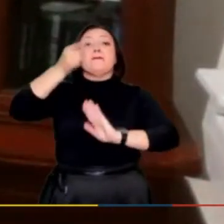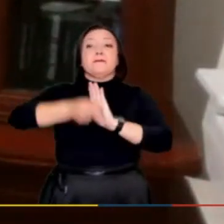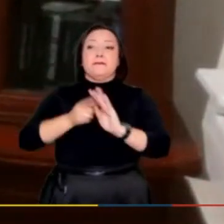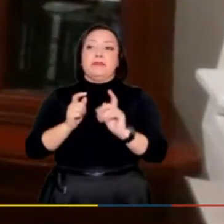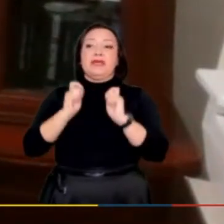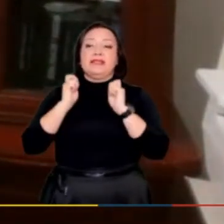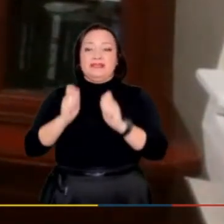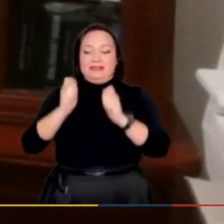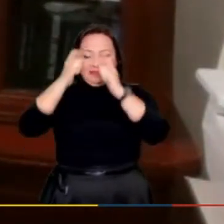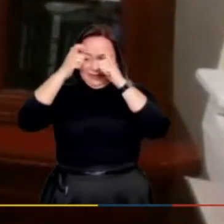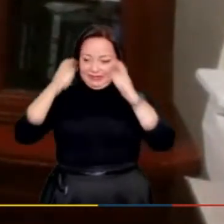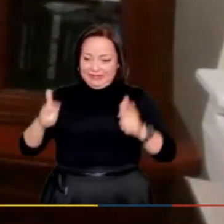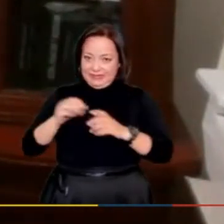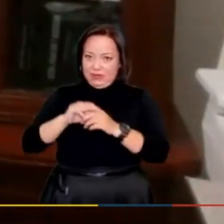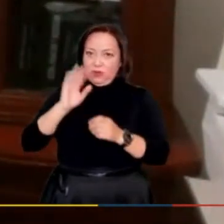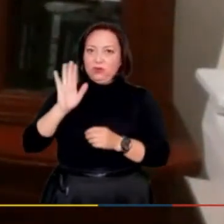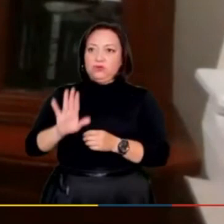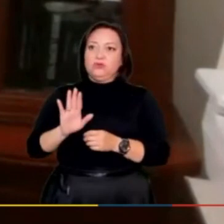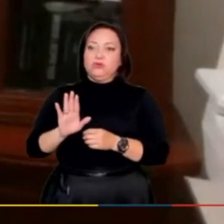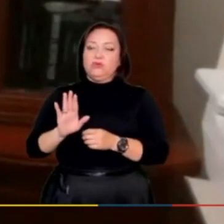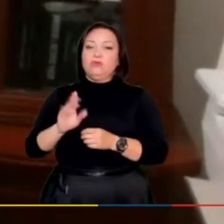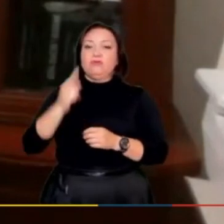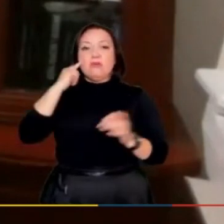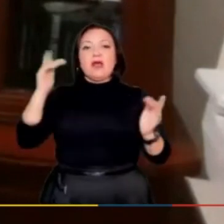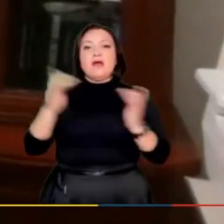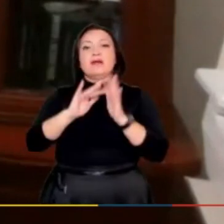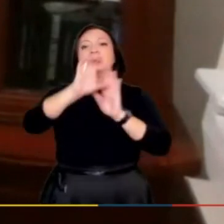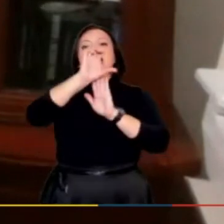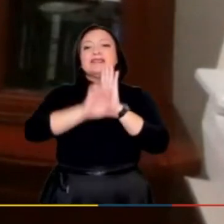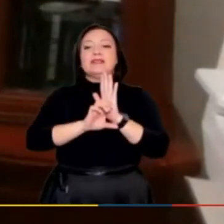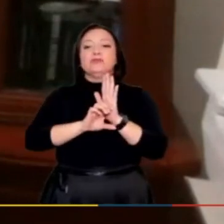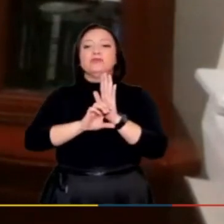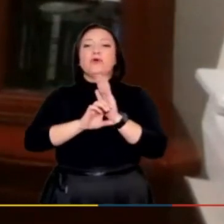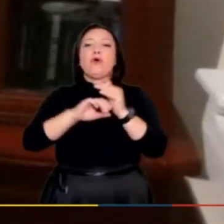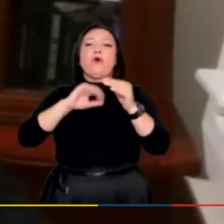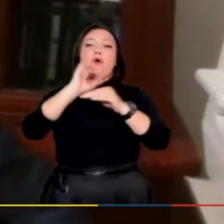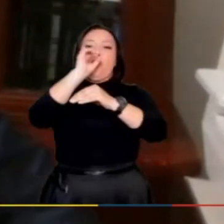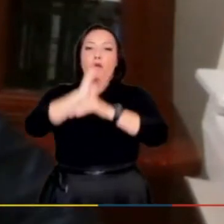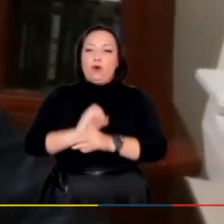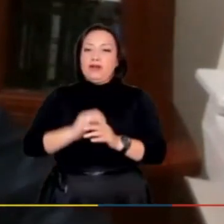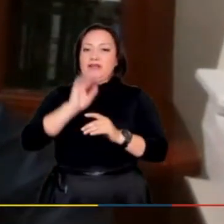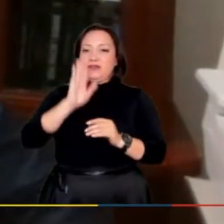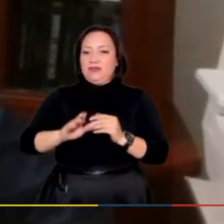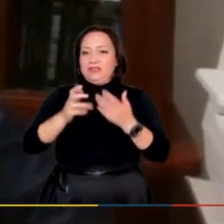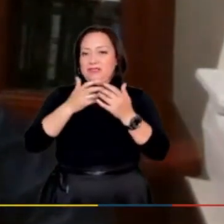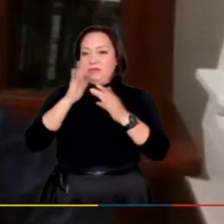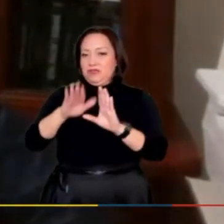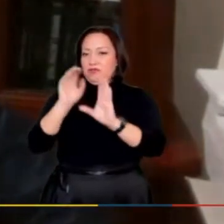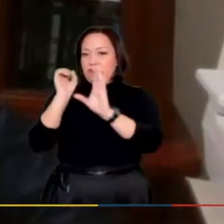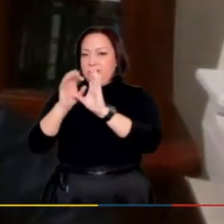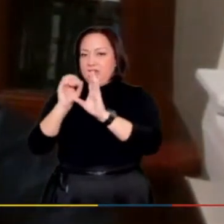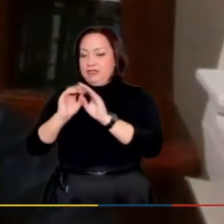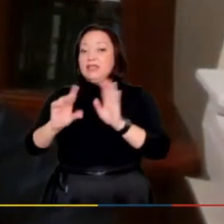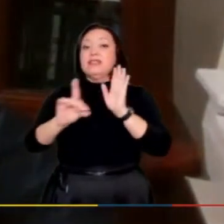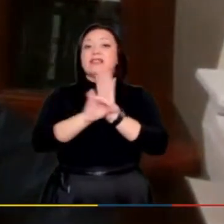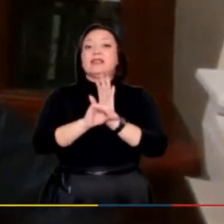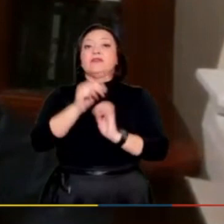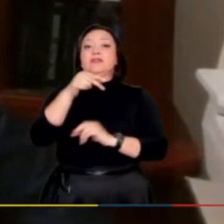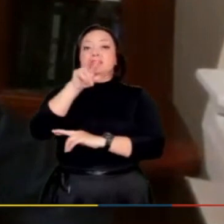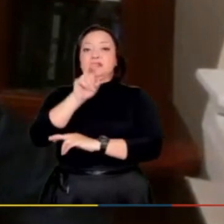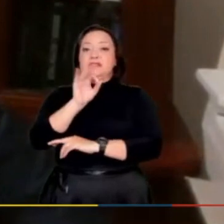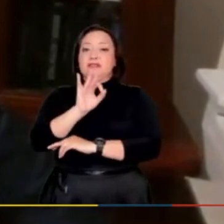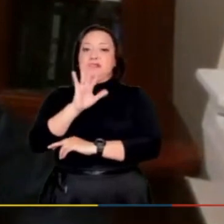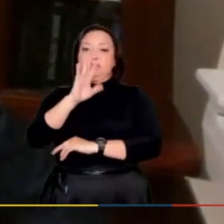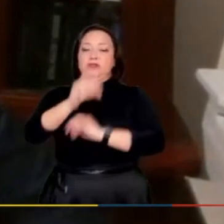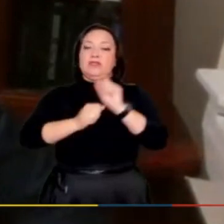reestructurar el Estado, del Estatuto Orgánico del Sistema Financiero, el decreto 1735 de